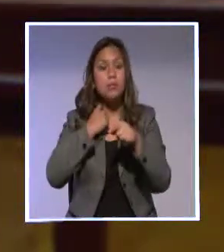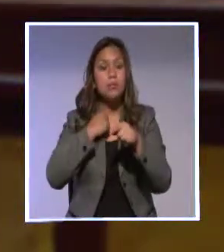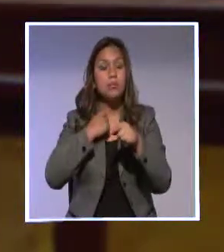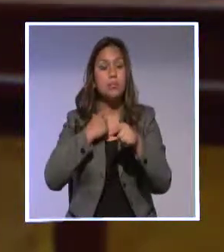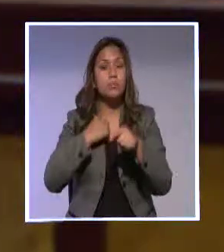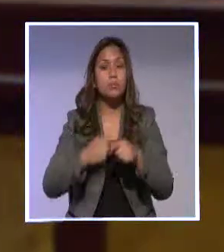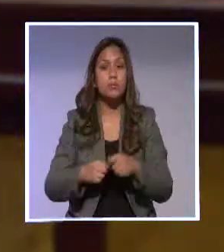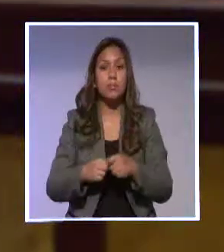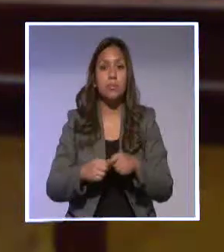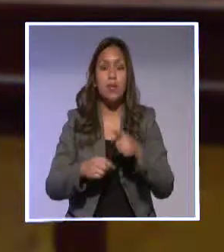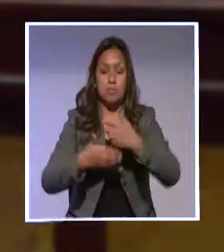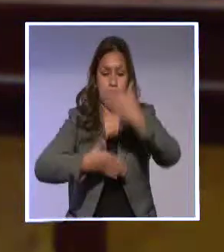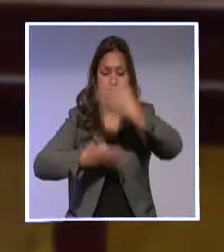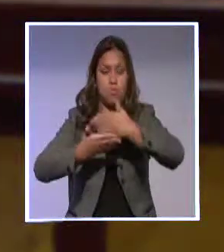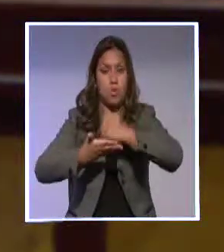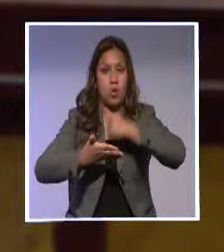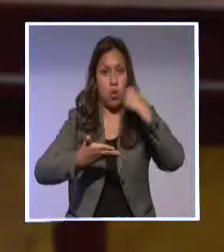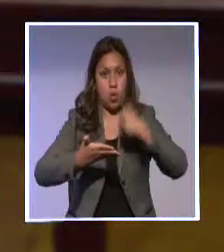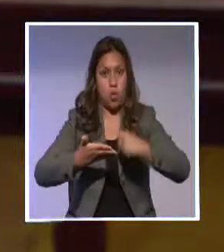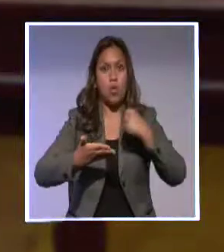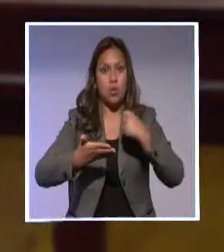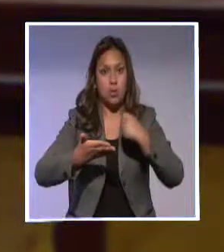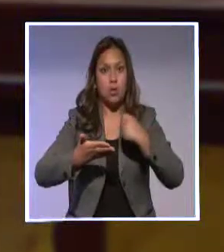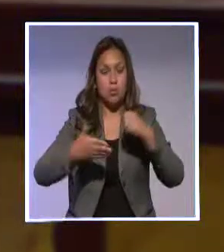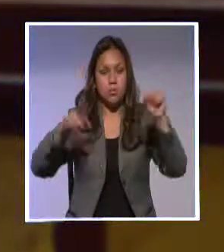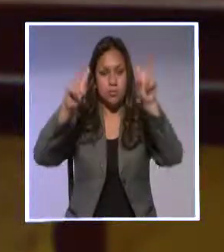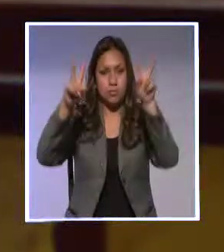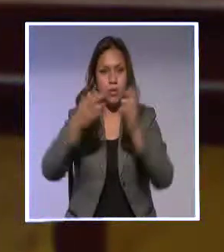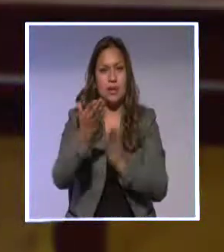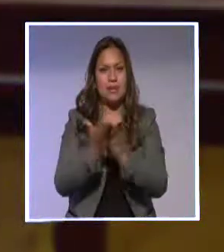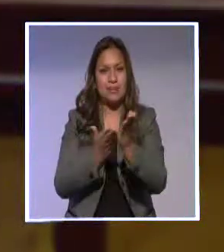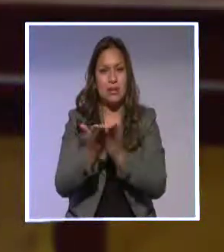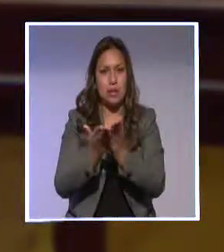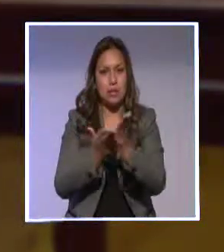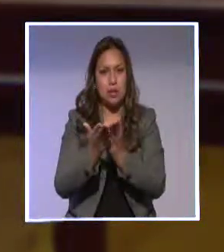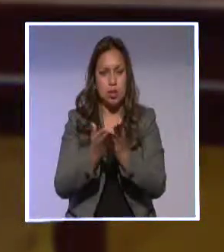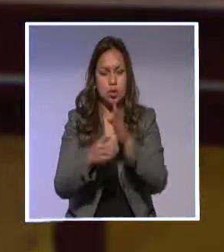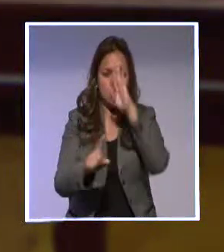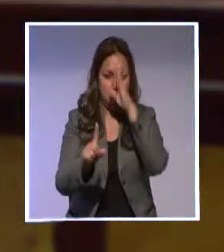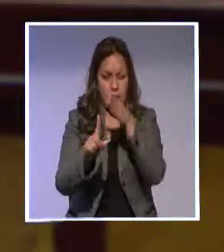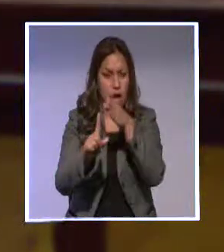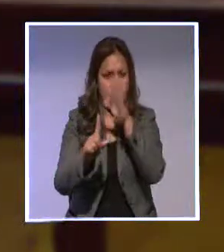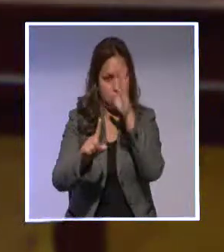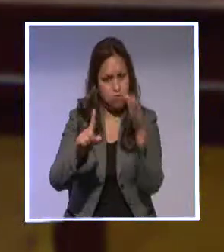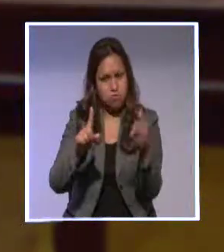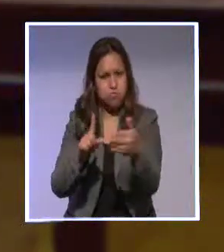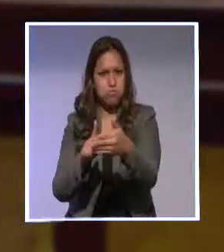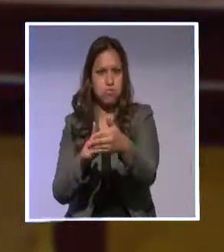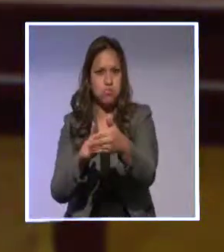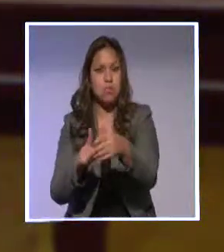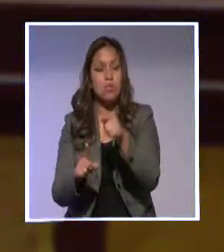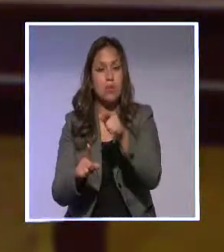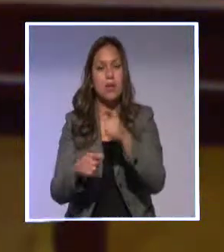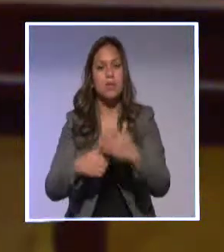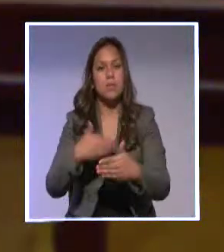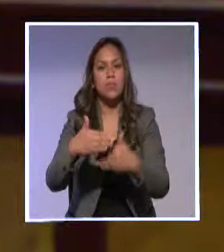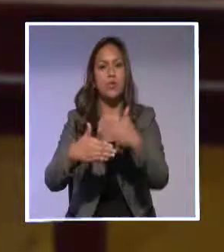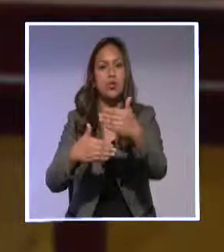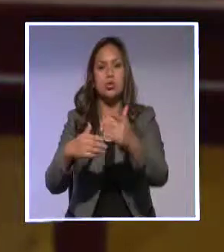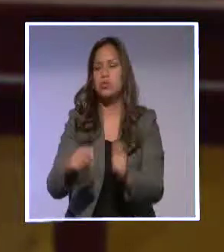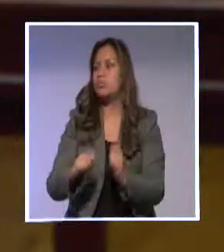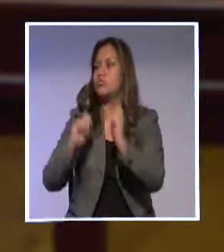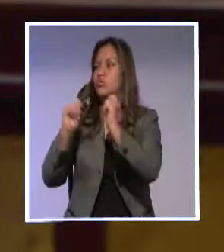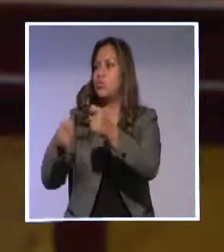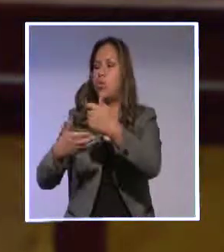términos contractuales en relación a los servicios indirectos de esta contratación de este proceso de adjudicación